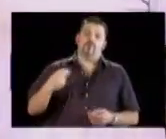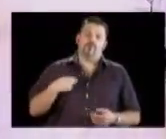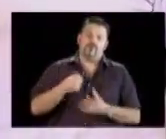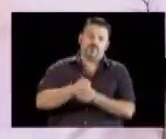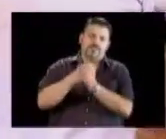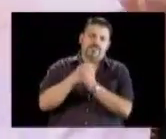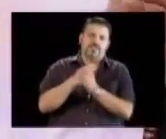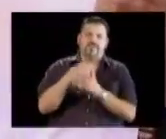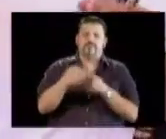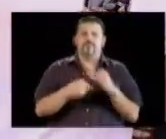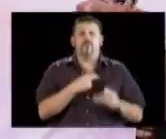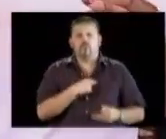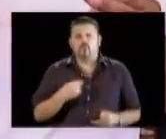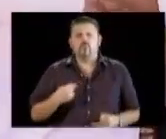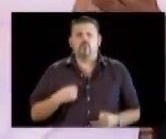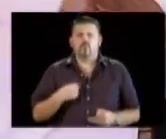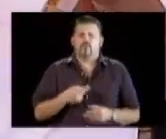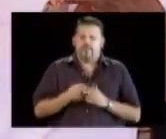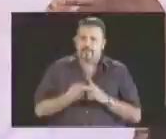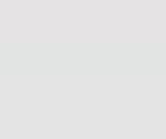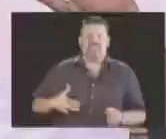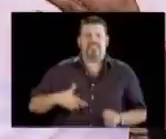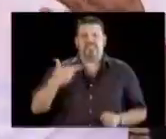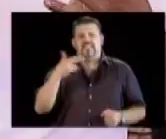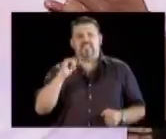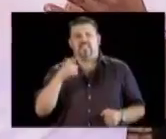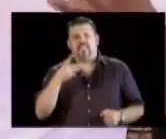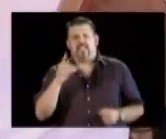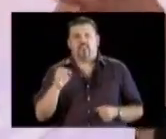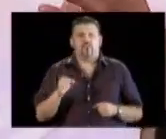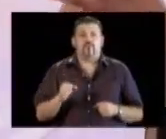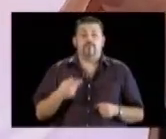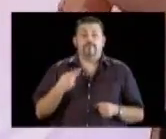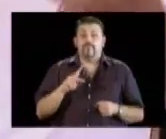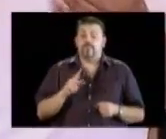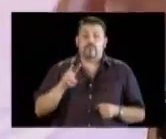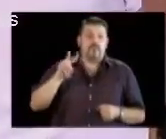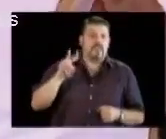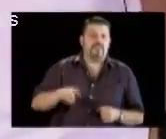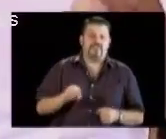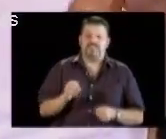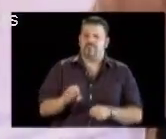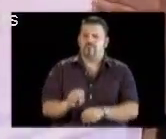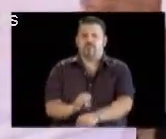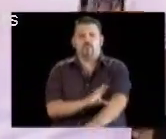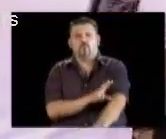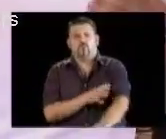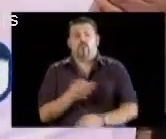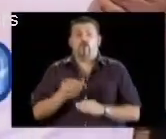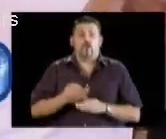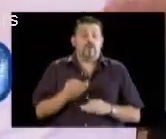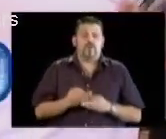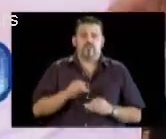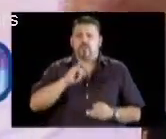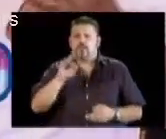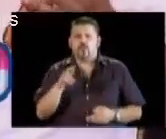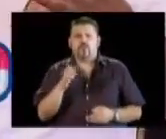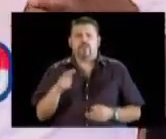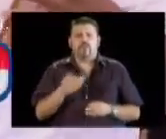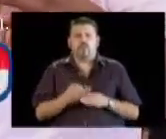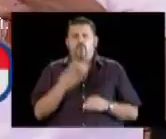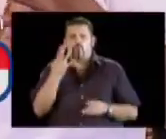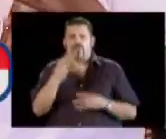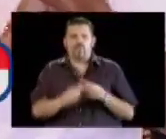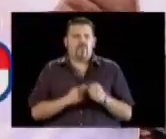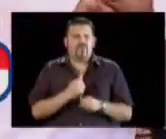saludos. Nosotros empezamos OmniLife hace 4 años y realmente es muy emocionante. Estoy muy emocionado porque en estos 4 años